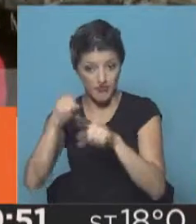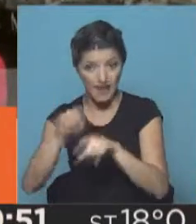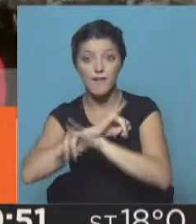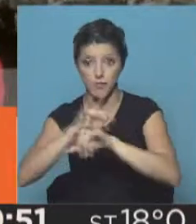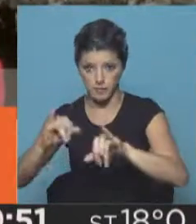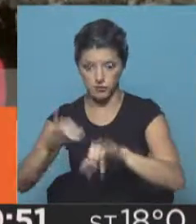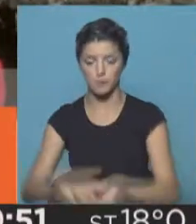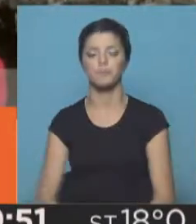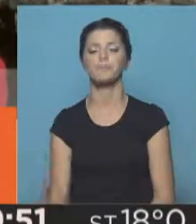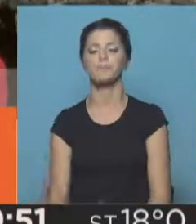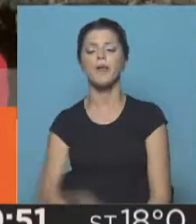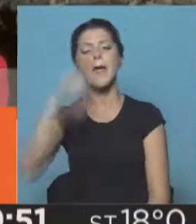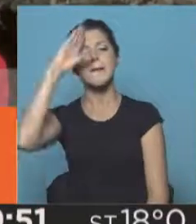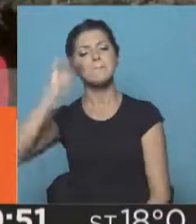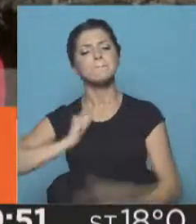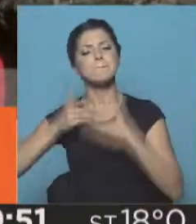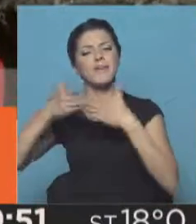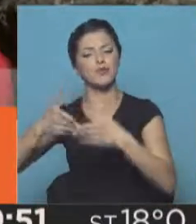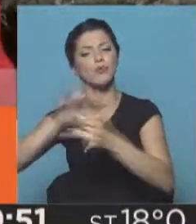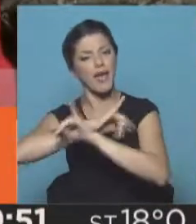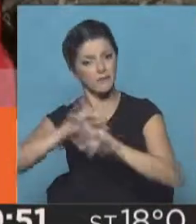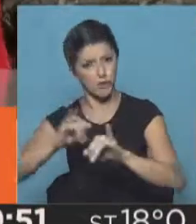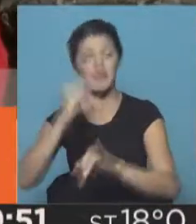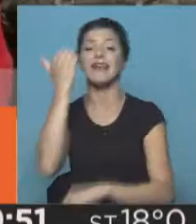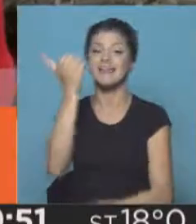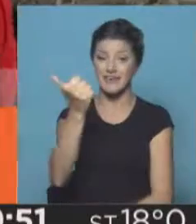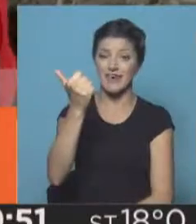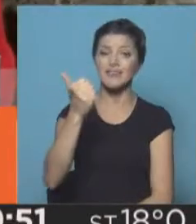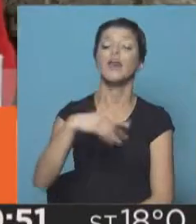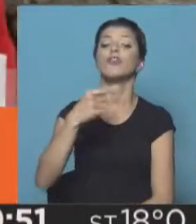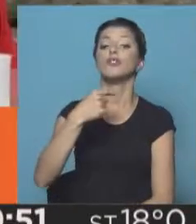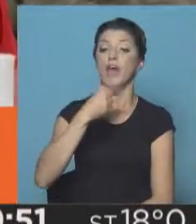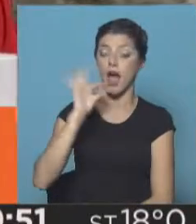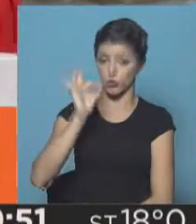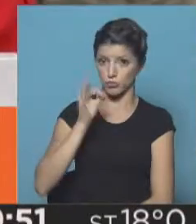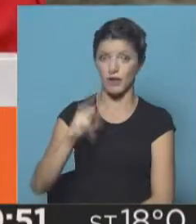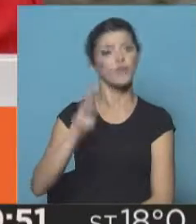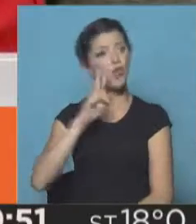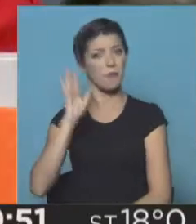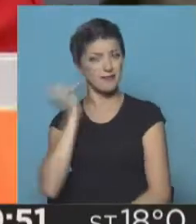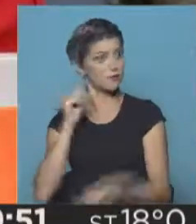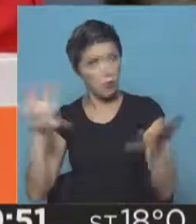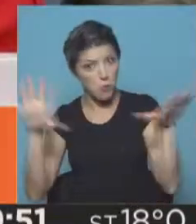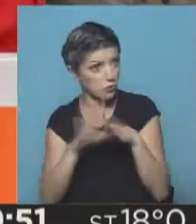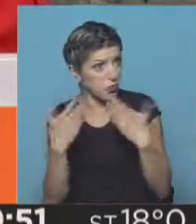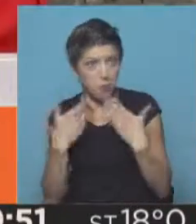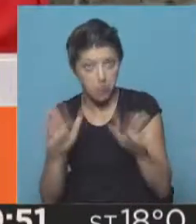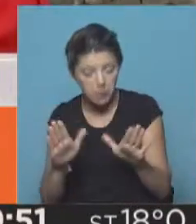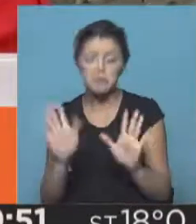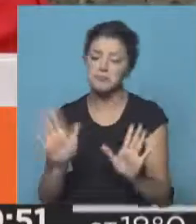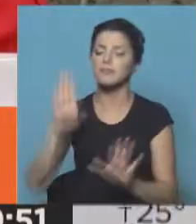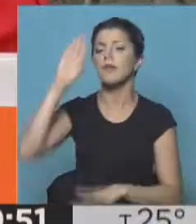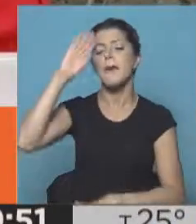prefectura informa, 6 del 10 de 2016, qué coincidencia. La Prefectura Naval